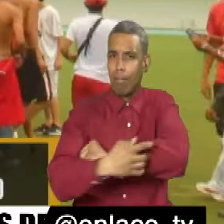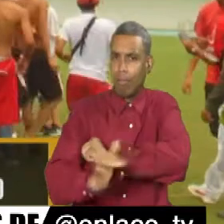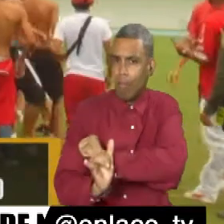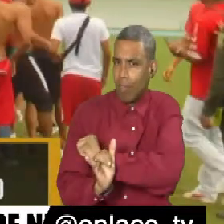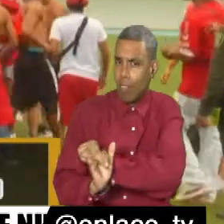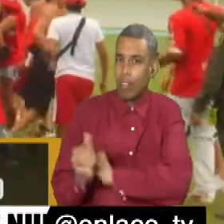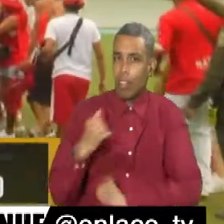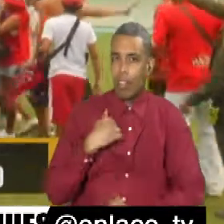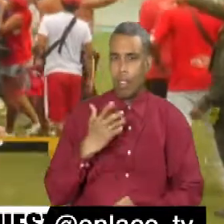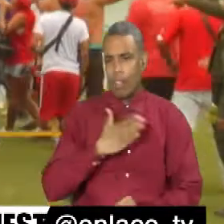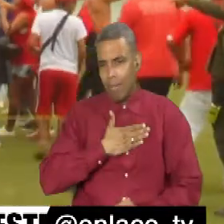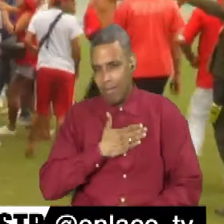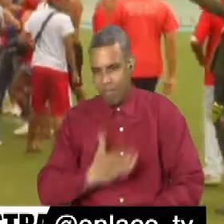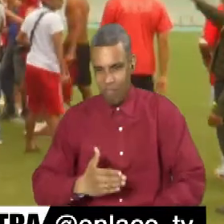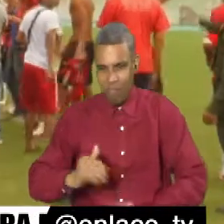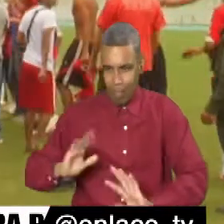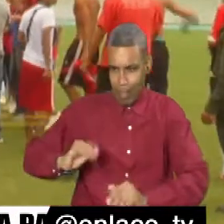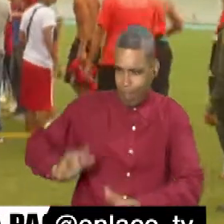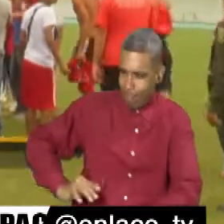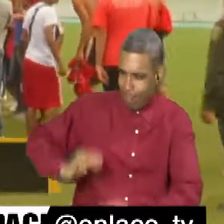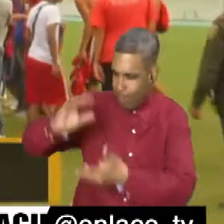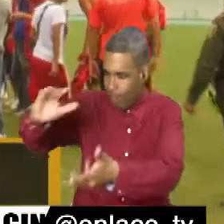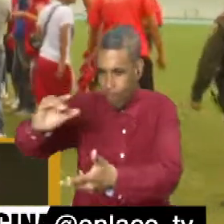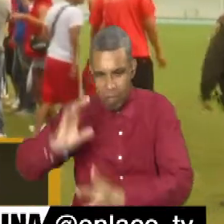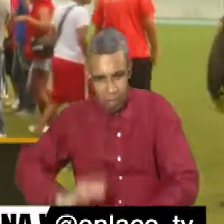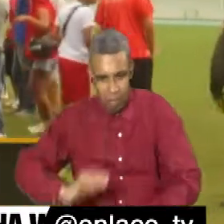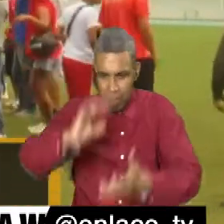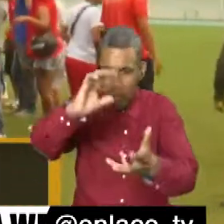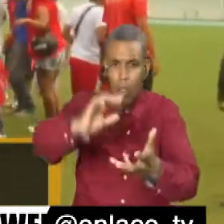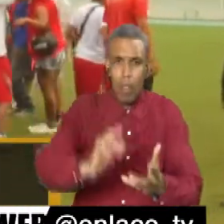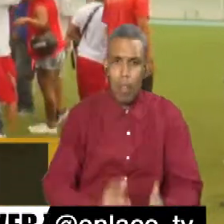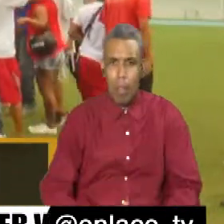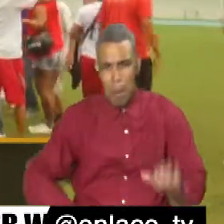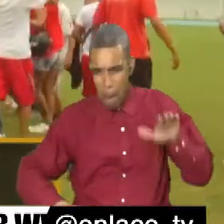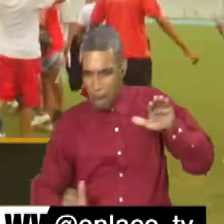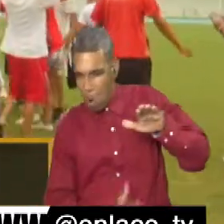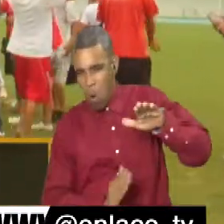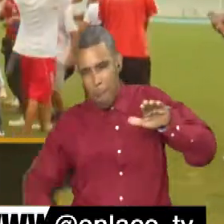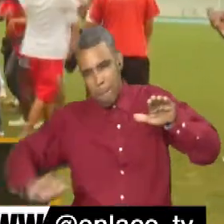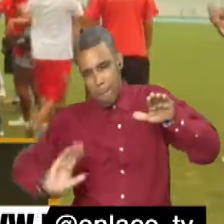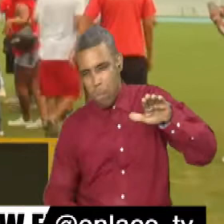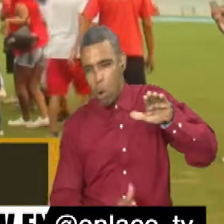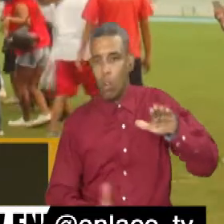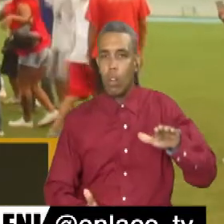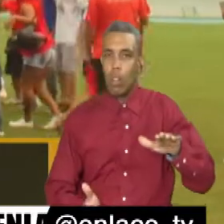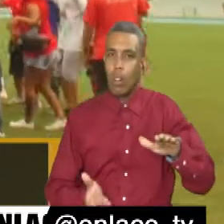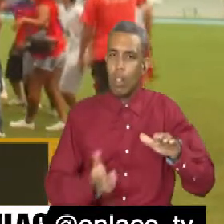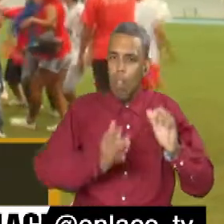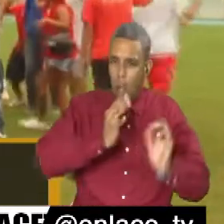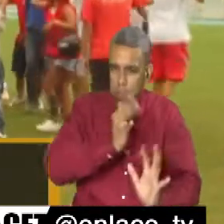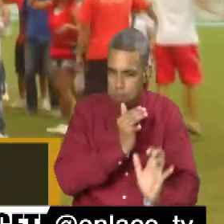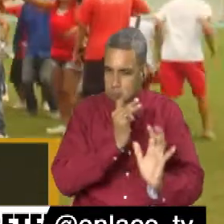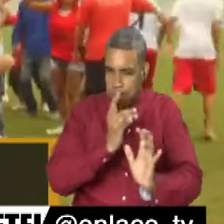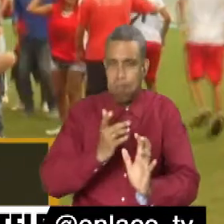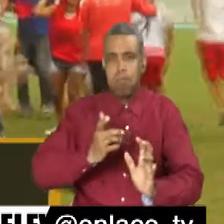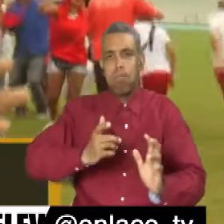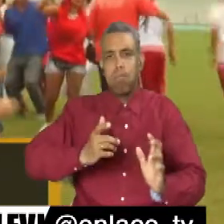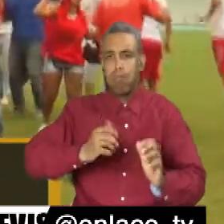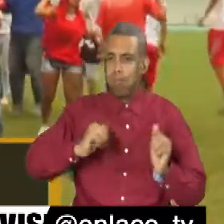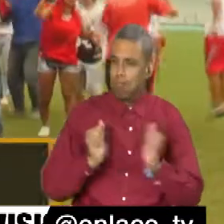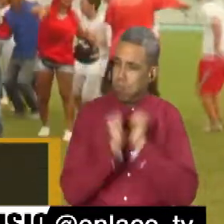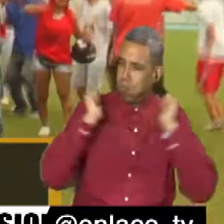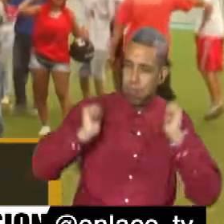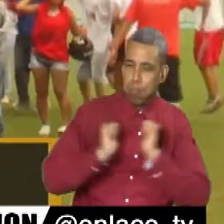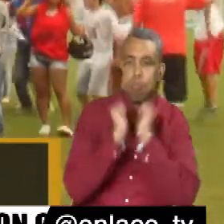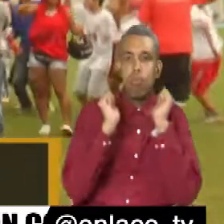entrega en esta mañana aquí en el Estadio Daniel Villa Zapata de instrumentos para las barras, tanto de la Alianza Petrolera como la América de Cali y también de Atlético